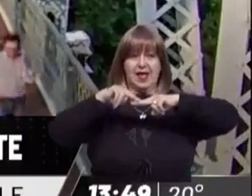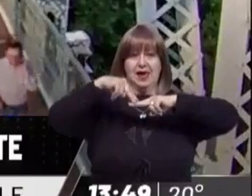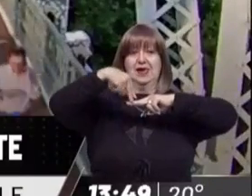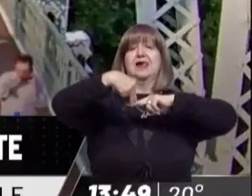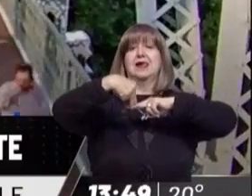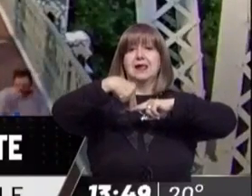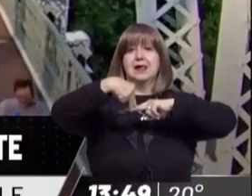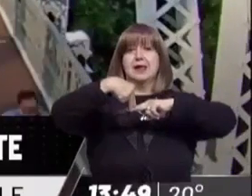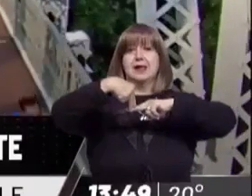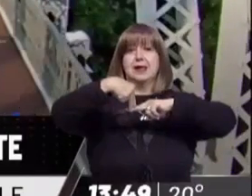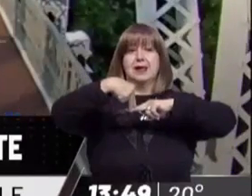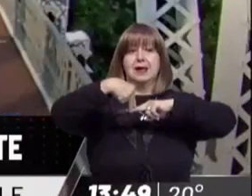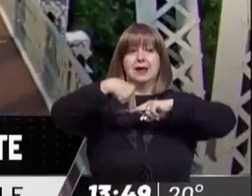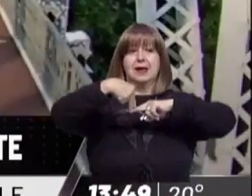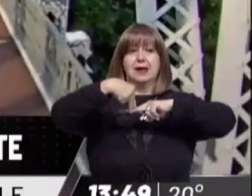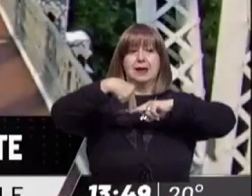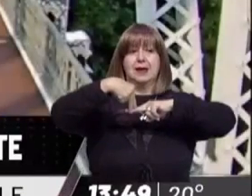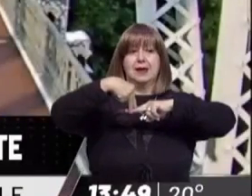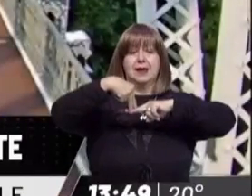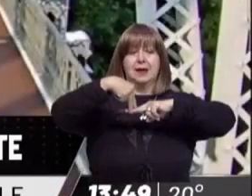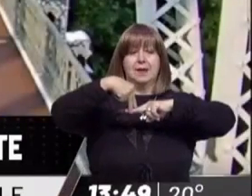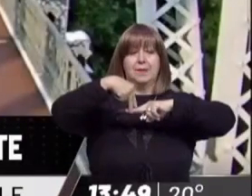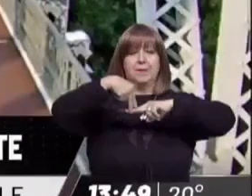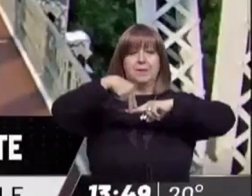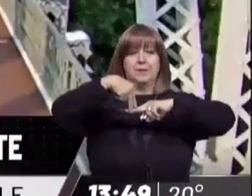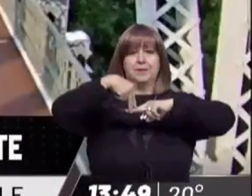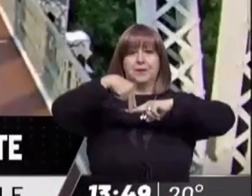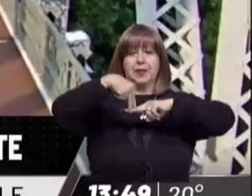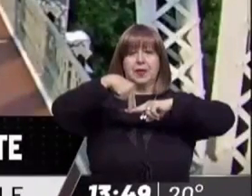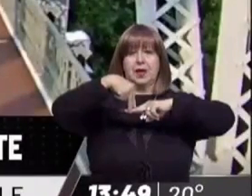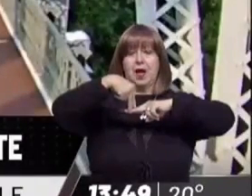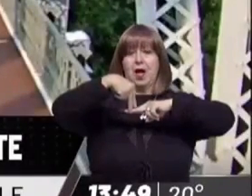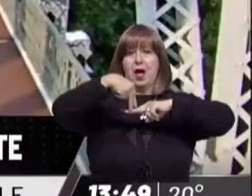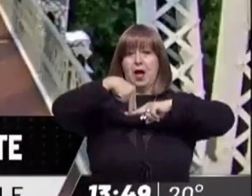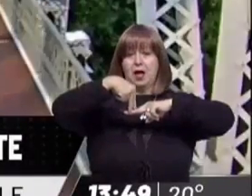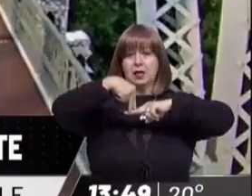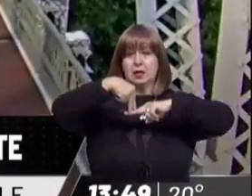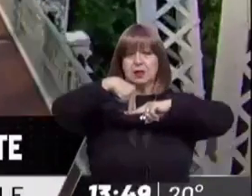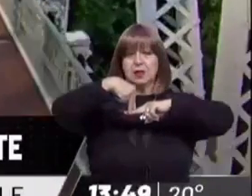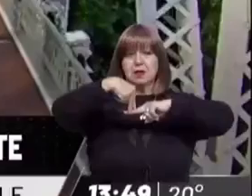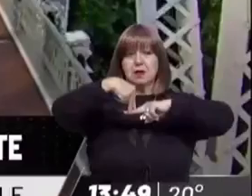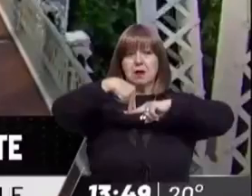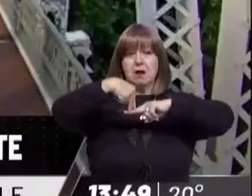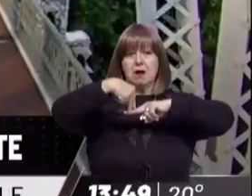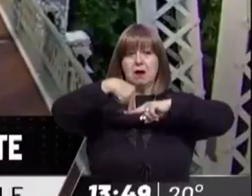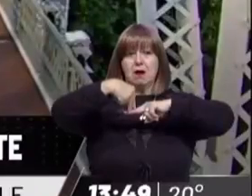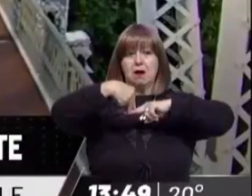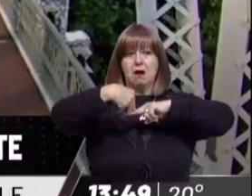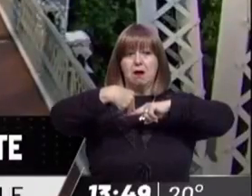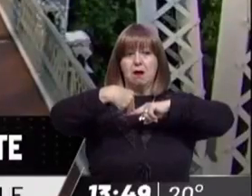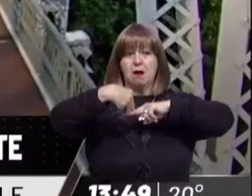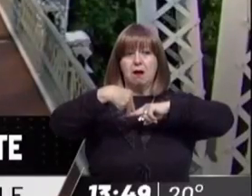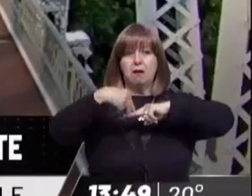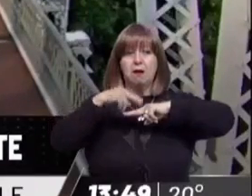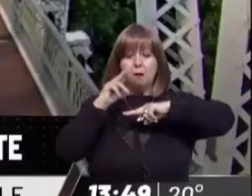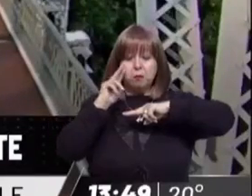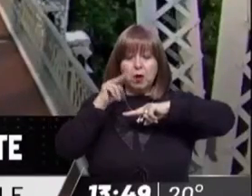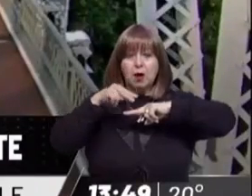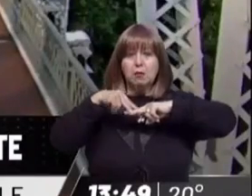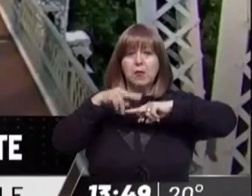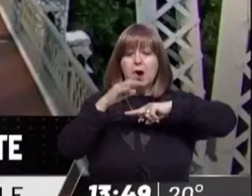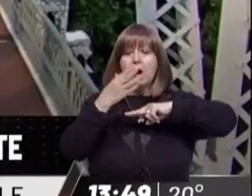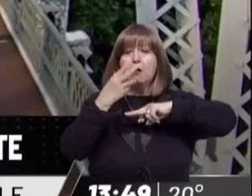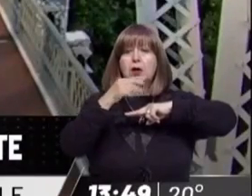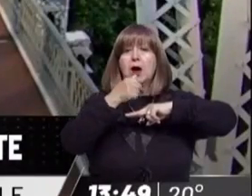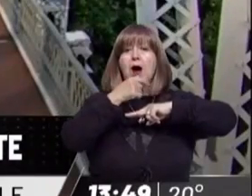preciosa aquí se ha caído Bueno ahí parece que el tiempo le jugó una mala pasada a Adrián